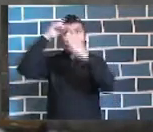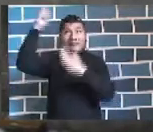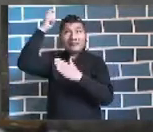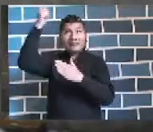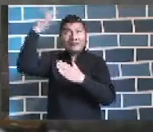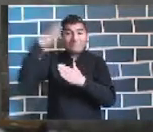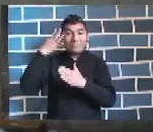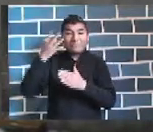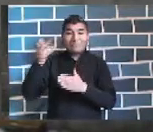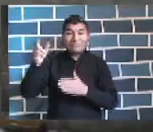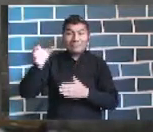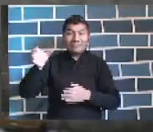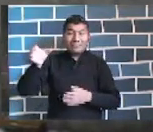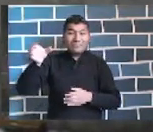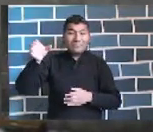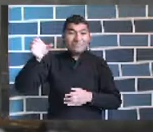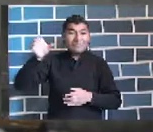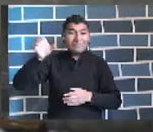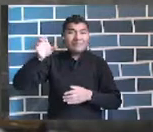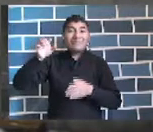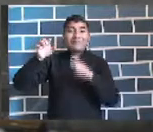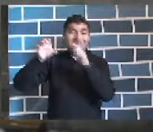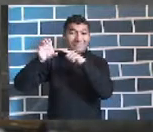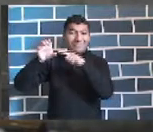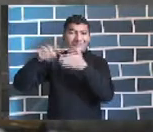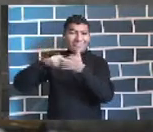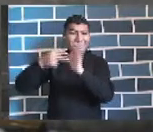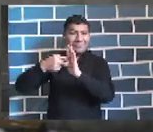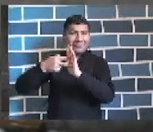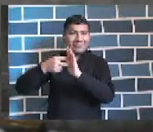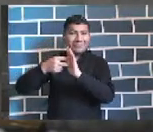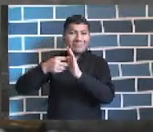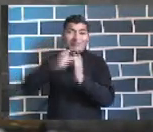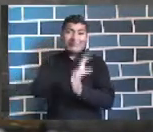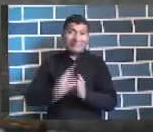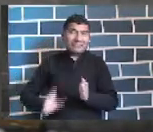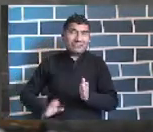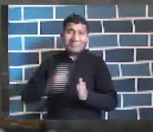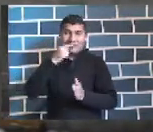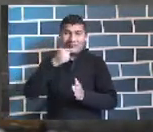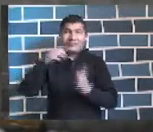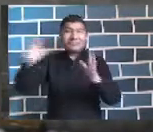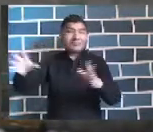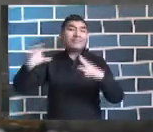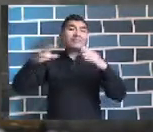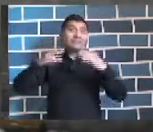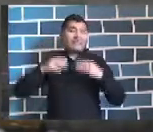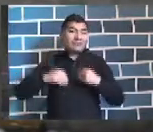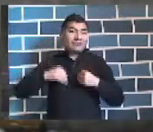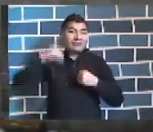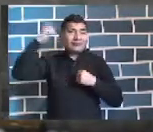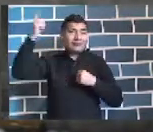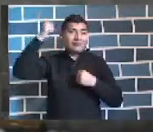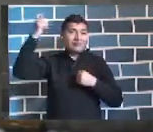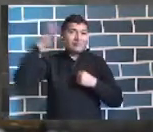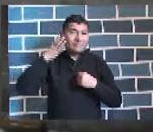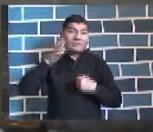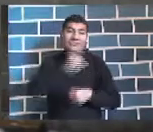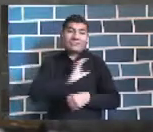cirio pascual que representa a Cristo, dice: recibe la luz de